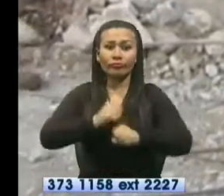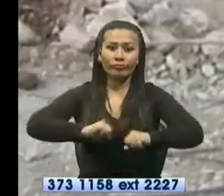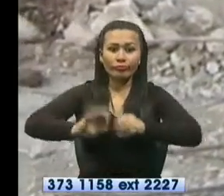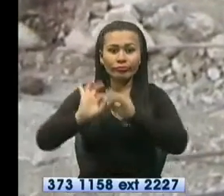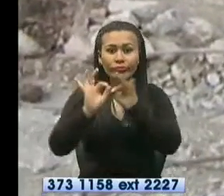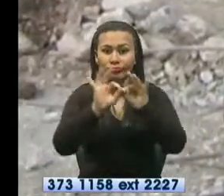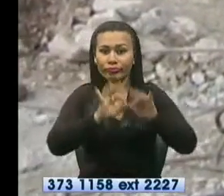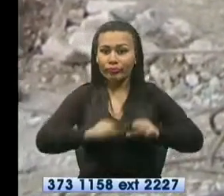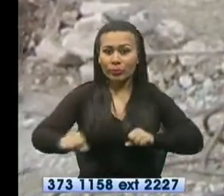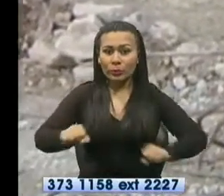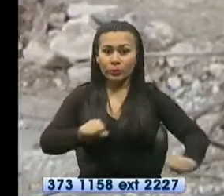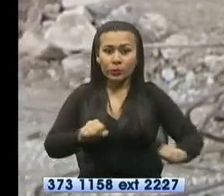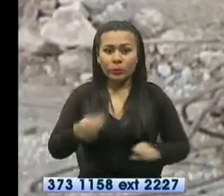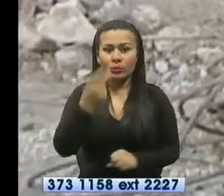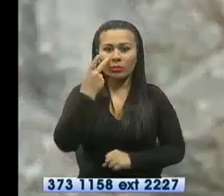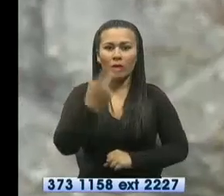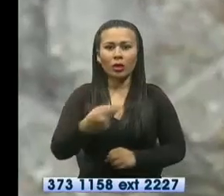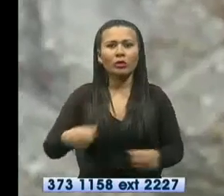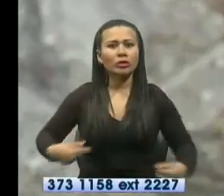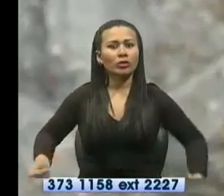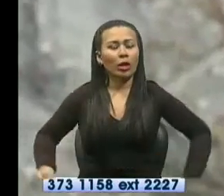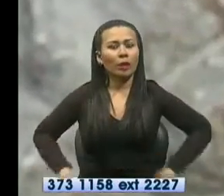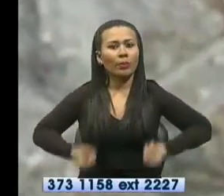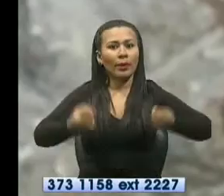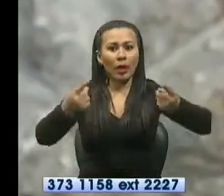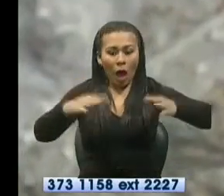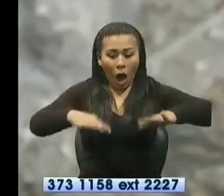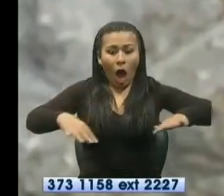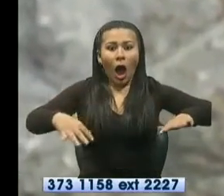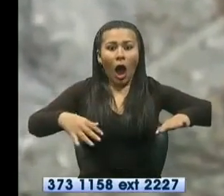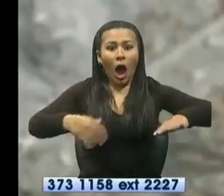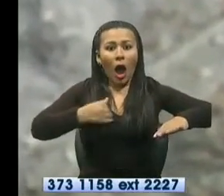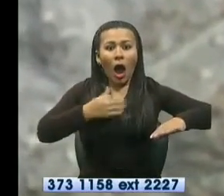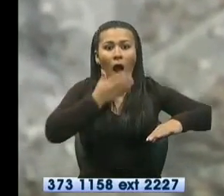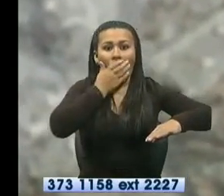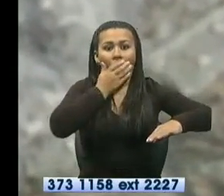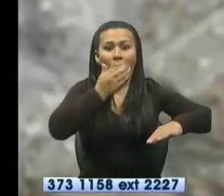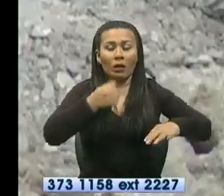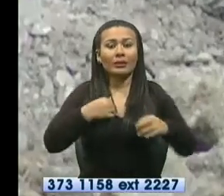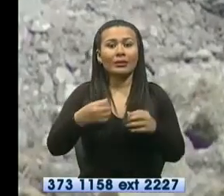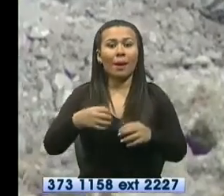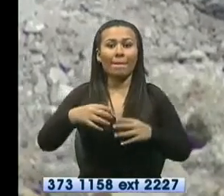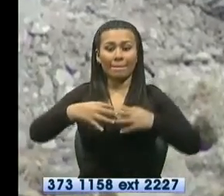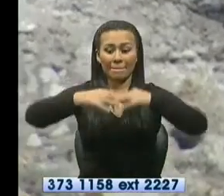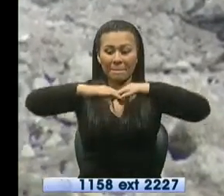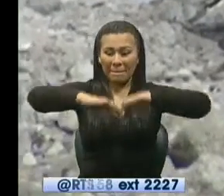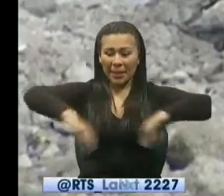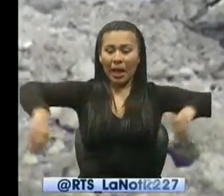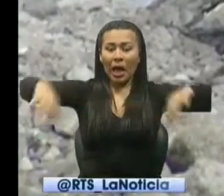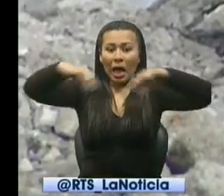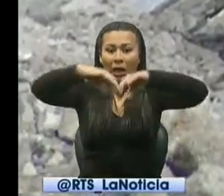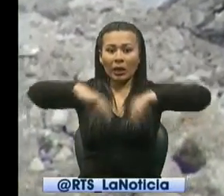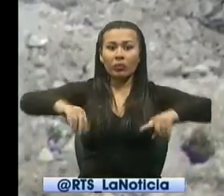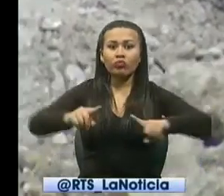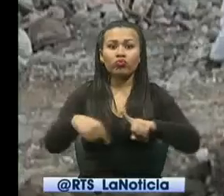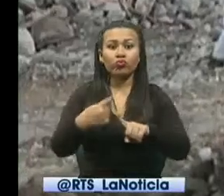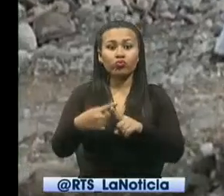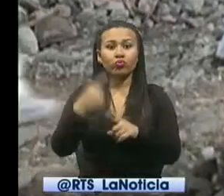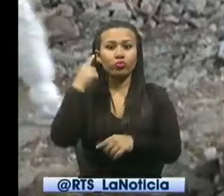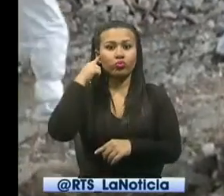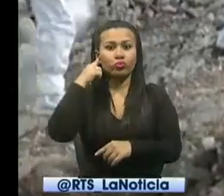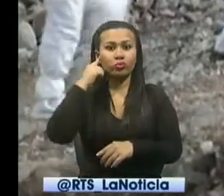remoción de escombros. Nos asombramos porque no pensábamos encontrar cadáver. Estaba trabajando una máquina retroexcavadora ahí. Y el momento que